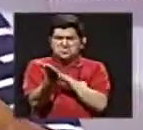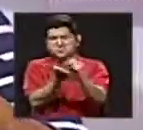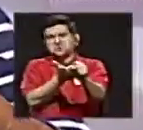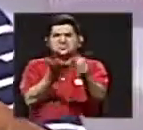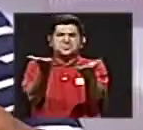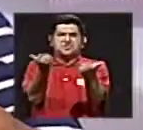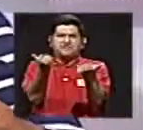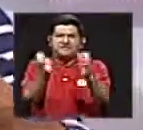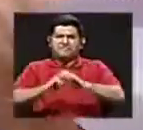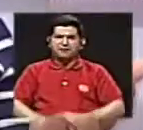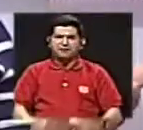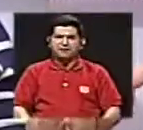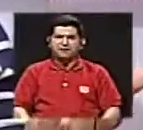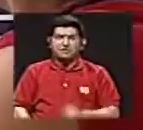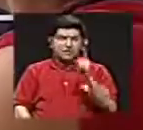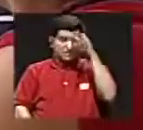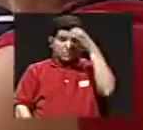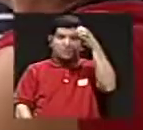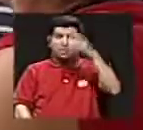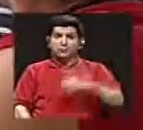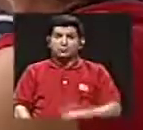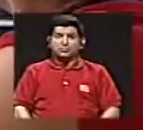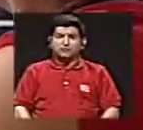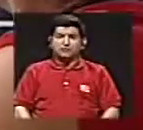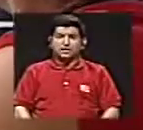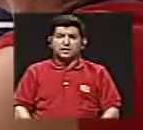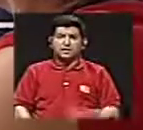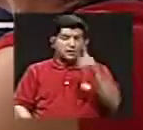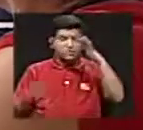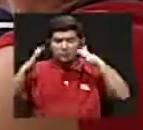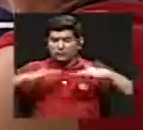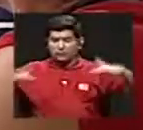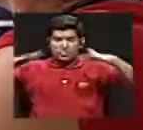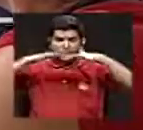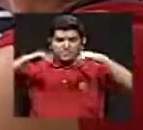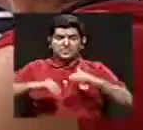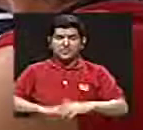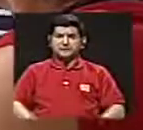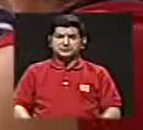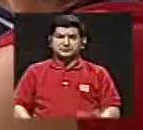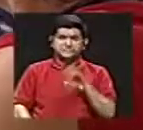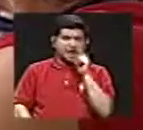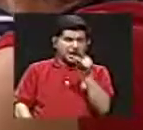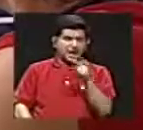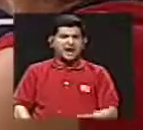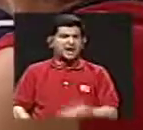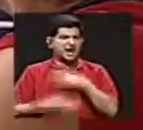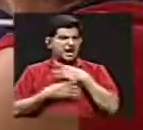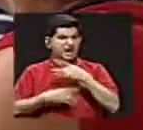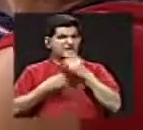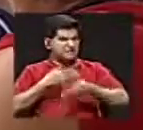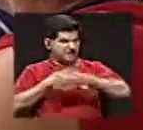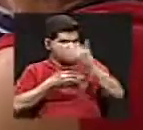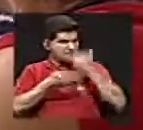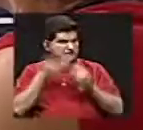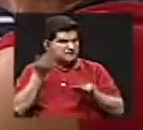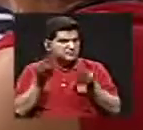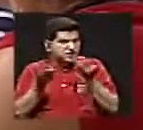de una cultura, un ambiente que está. Hay intereses detrás de eso,